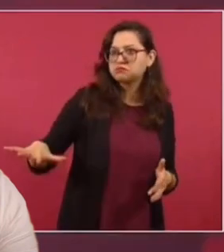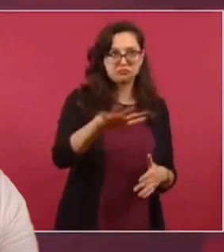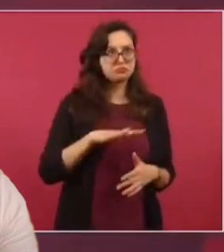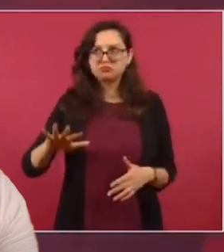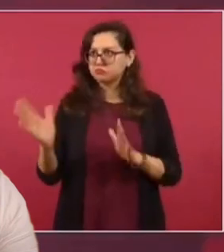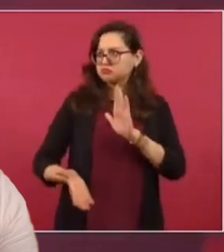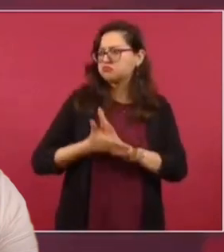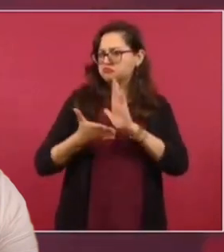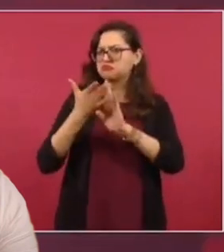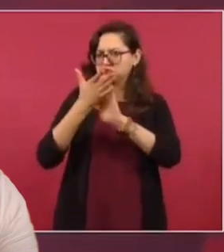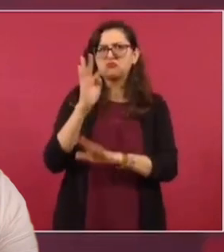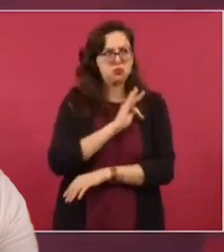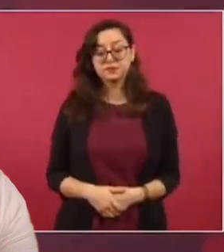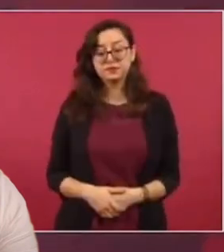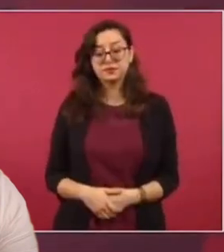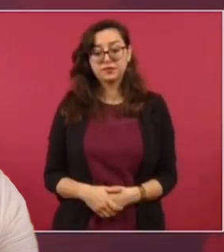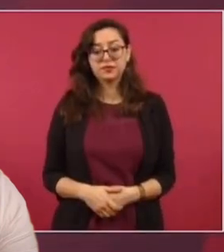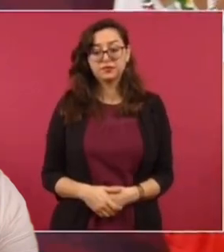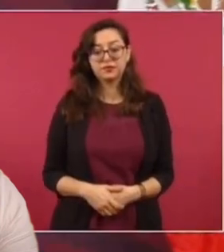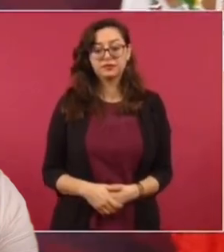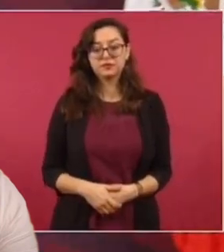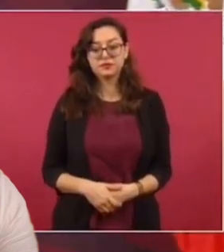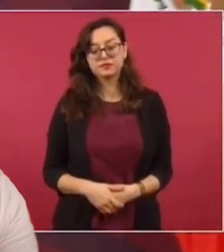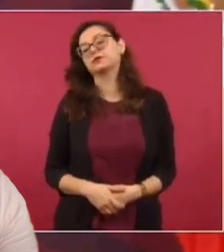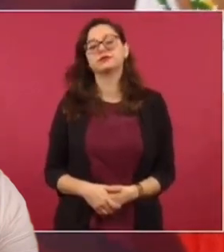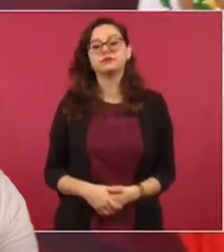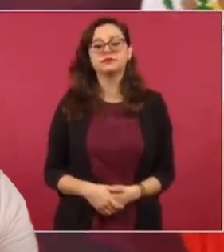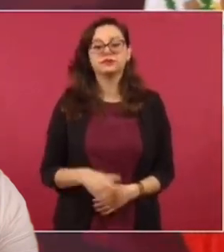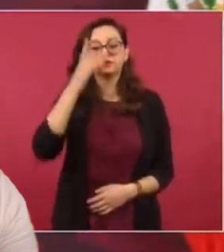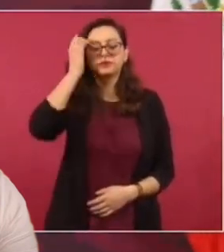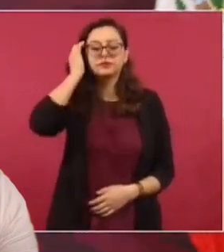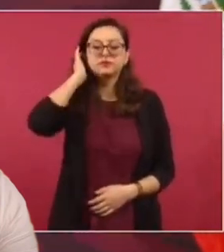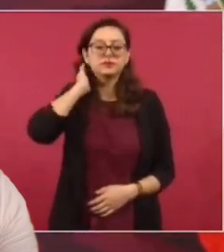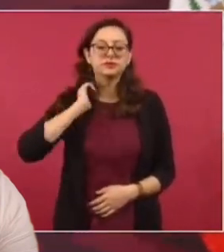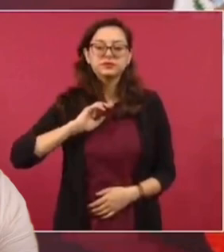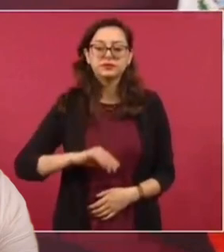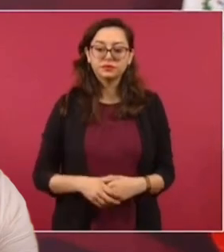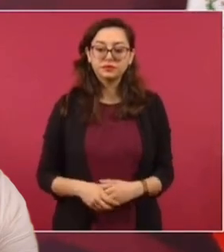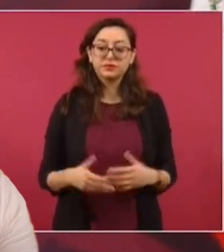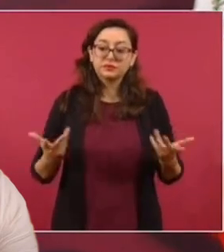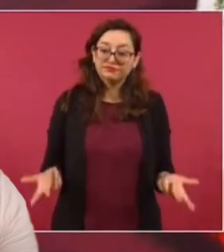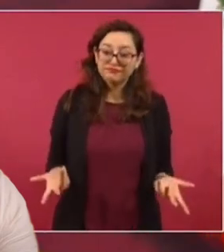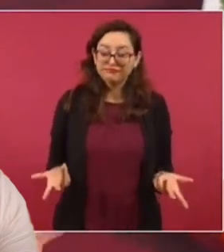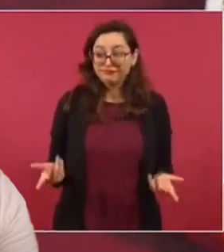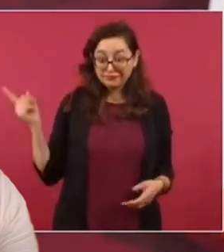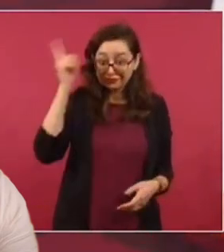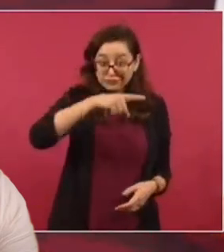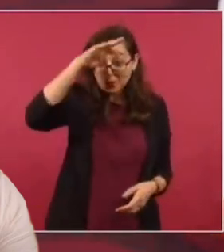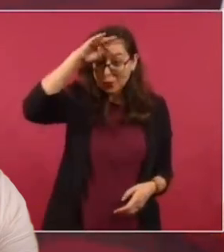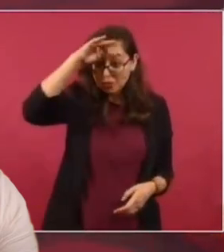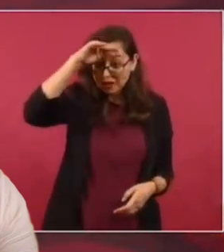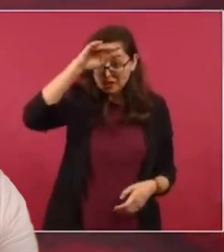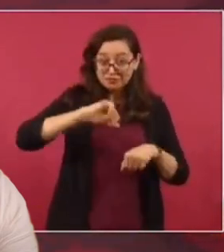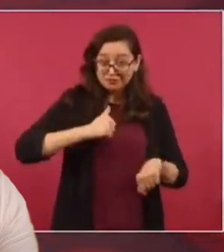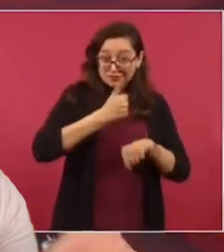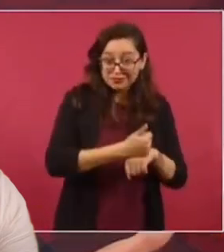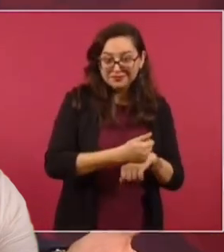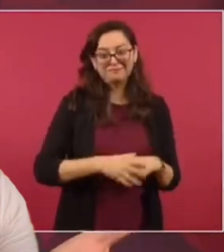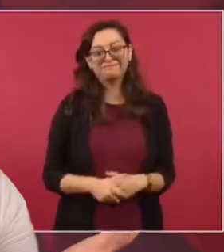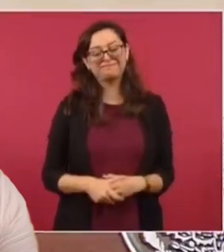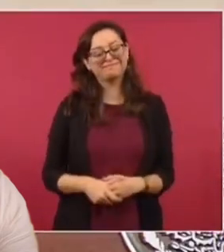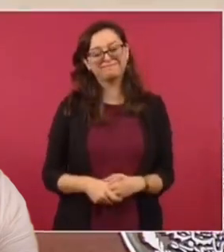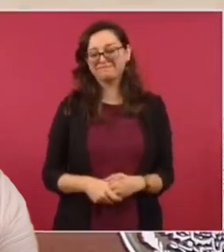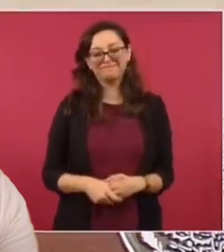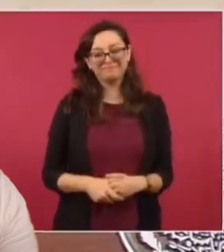para el crecimiento urbano. En el caso de la pretensión de poner la planta en Monterrey, pues ustedes saben, acabamos